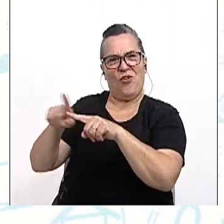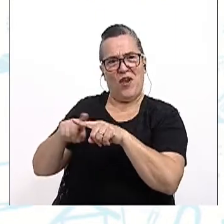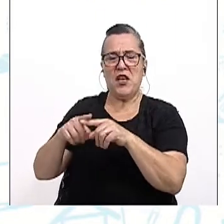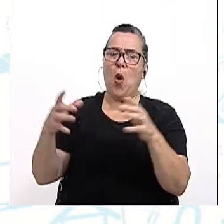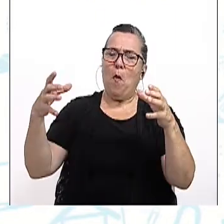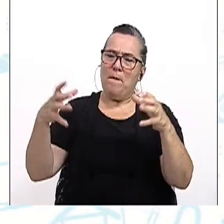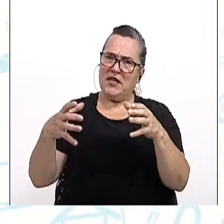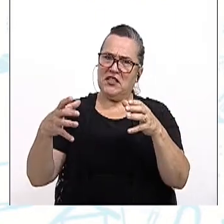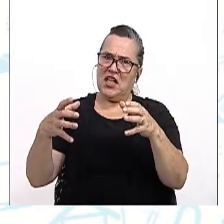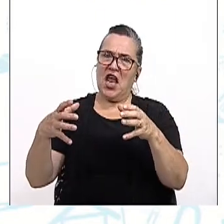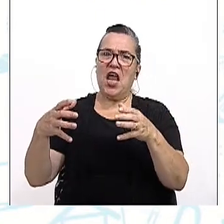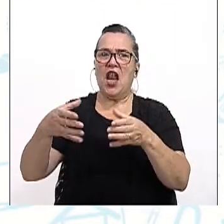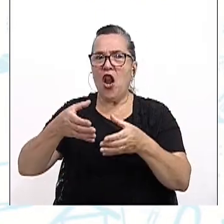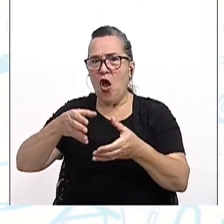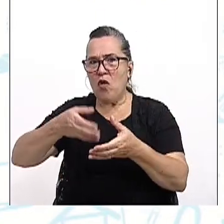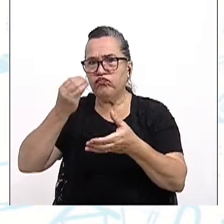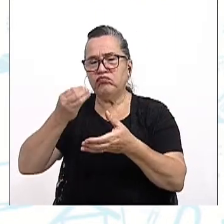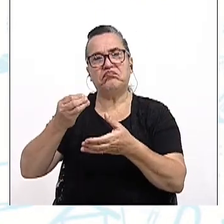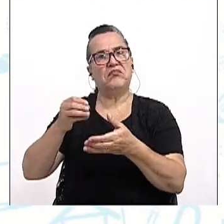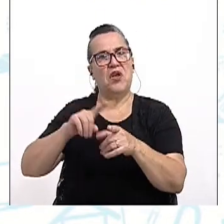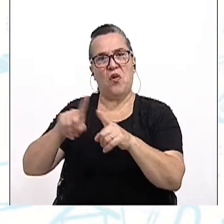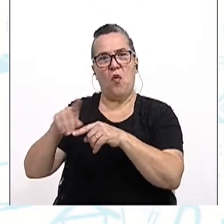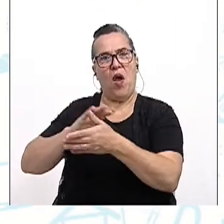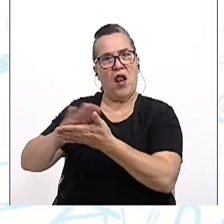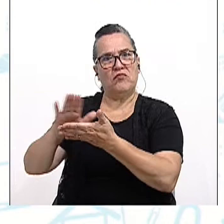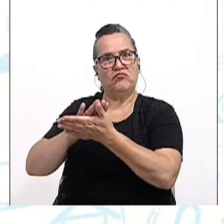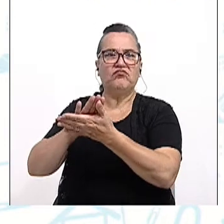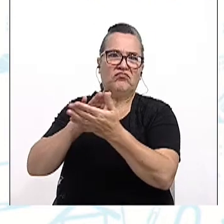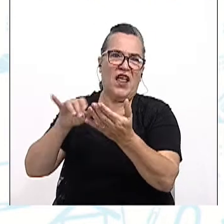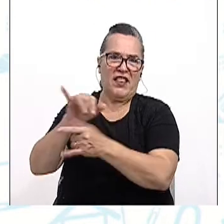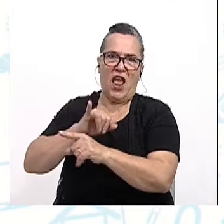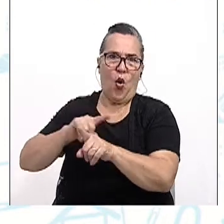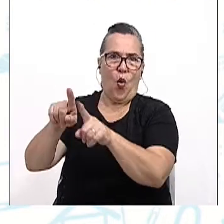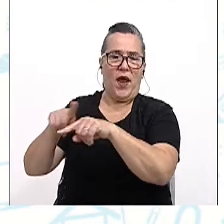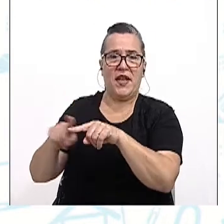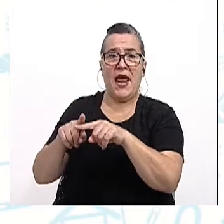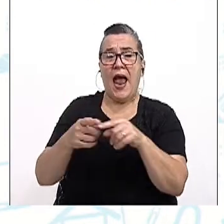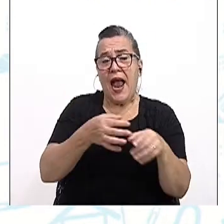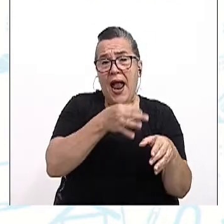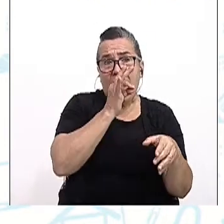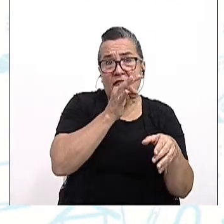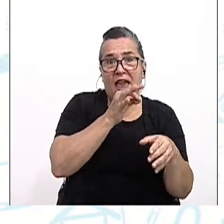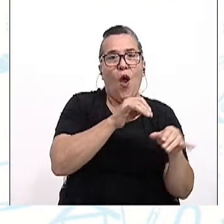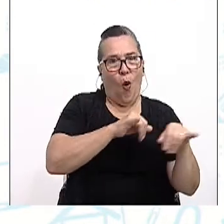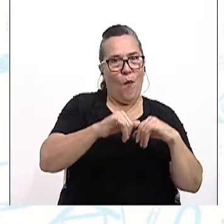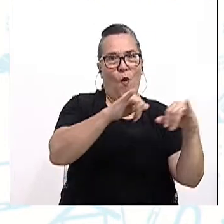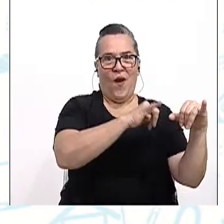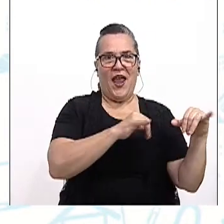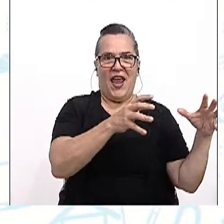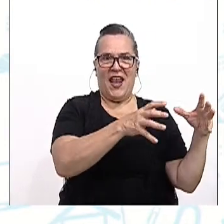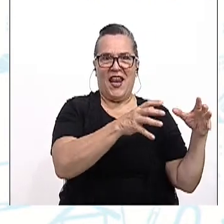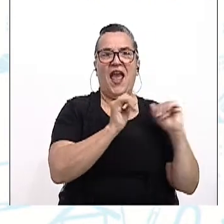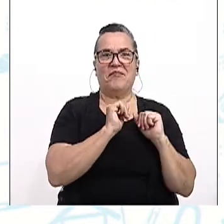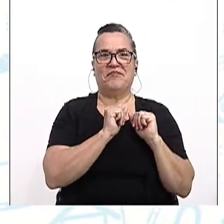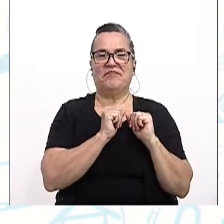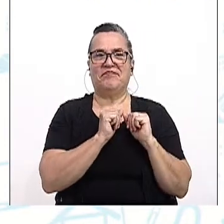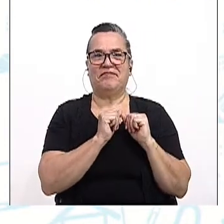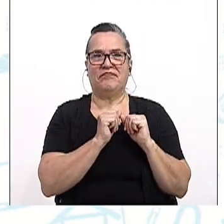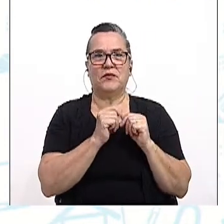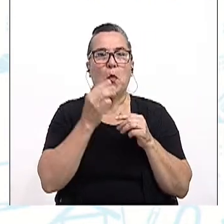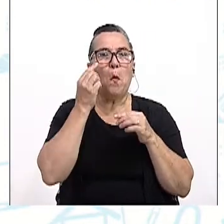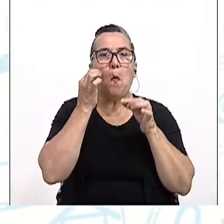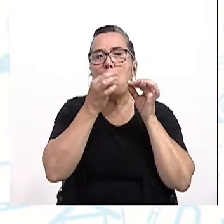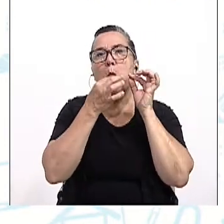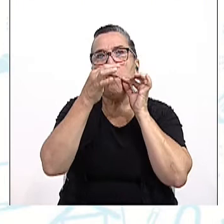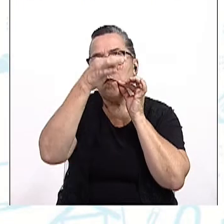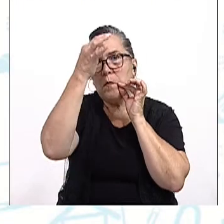también mezcla heterogénea, una tacita de café podemos decir que es una mezcla homogénea. Igual tenemos los